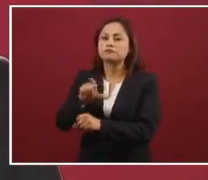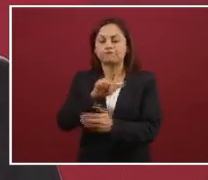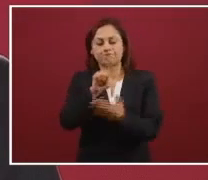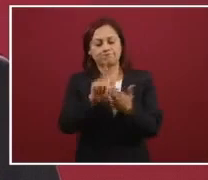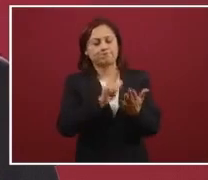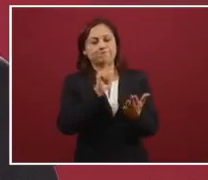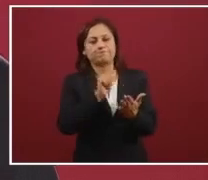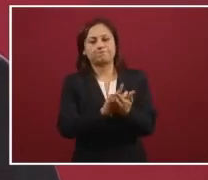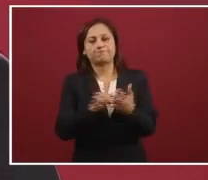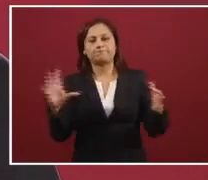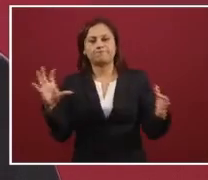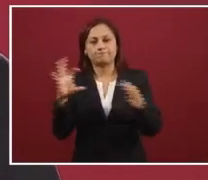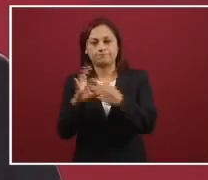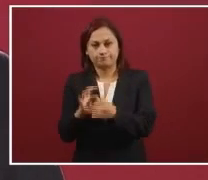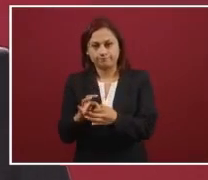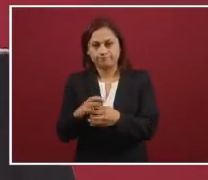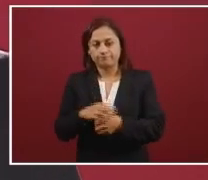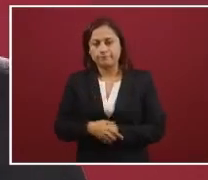cómo